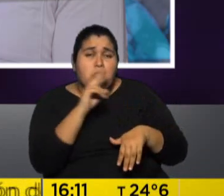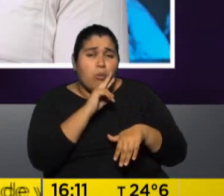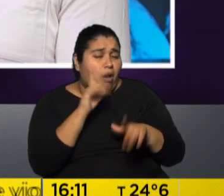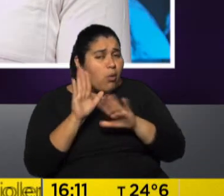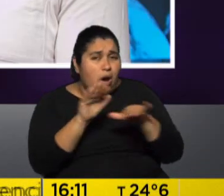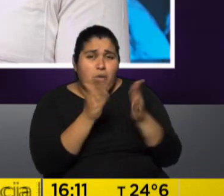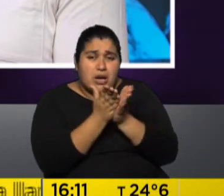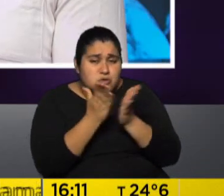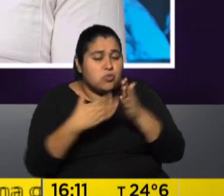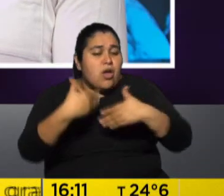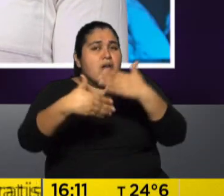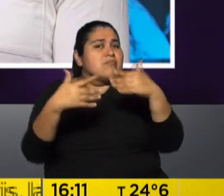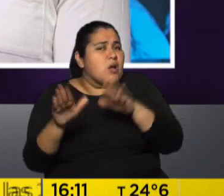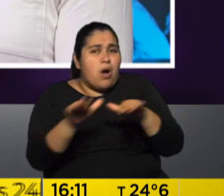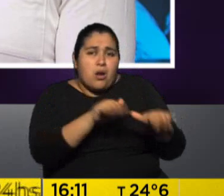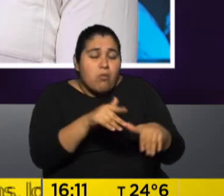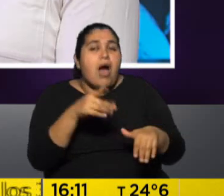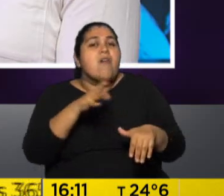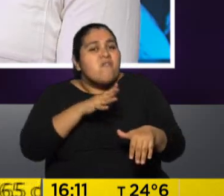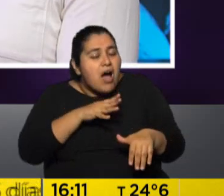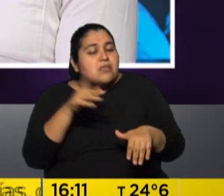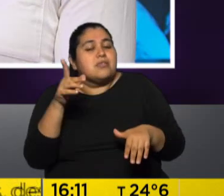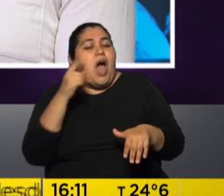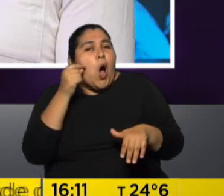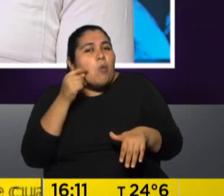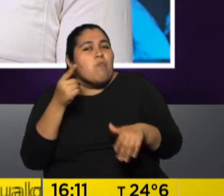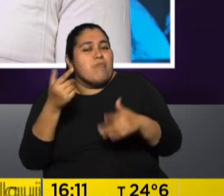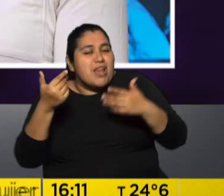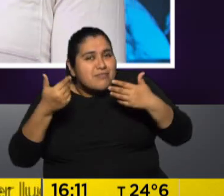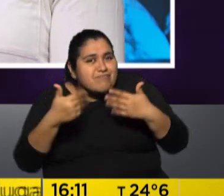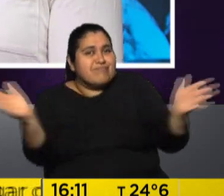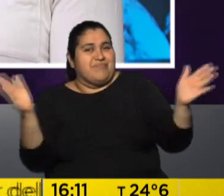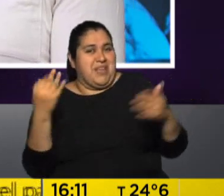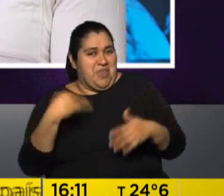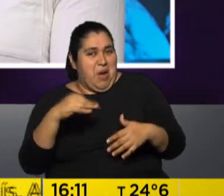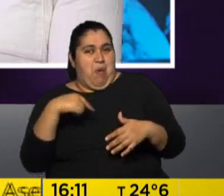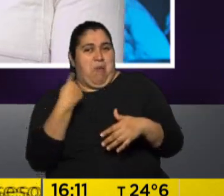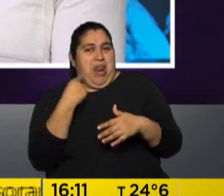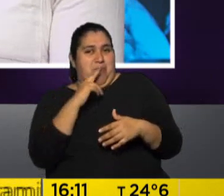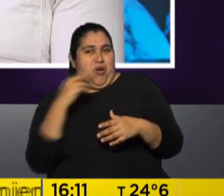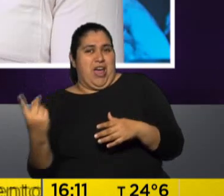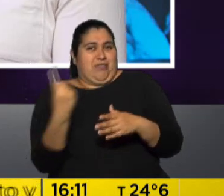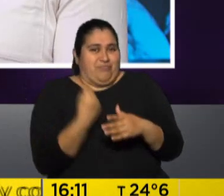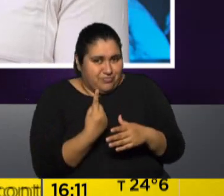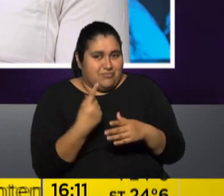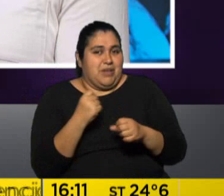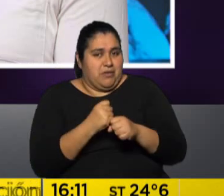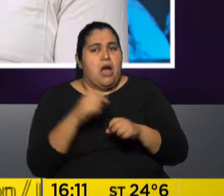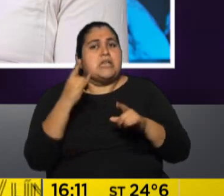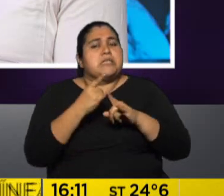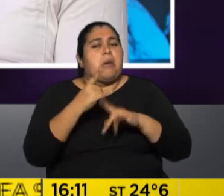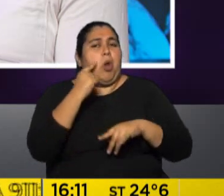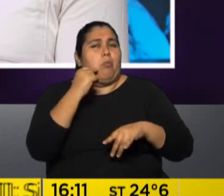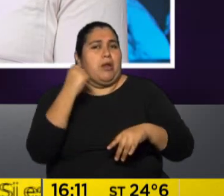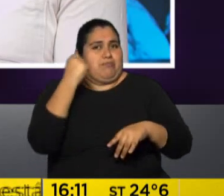igual. Pero bueno, falta que el hombre abra esos lugares, porque de alguna manera siempre tuvo como un poco el poder, y